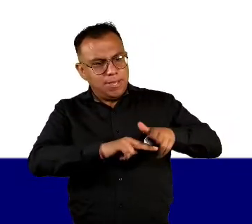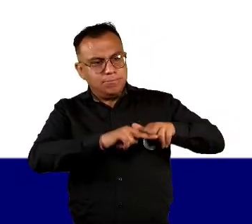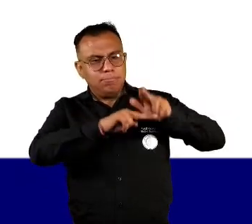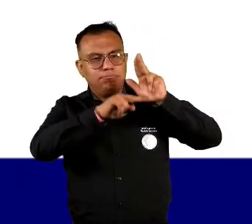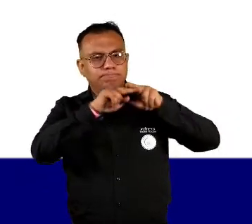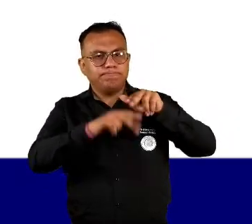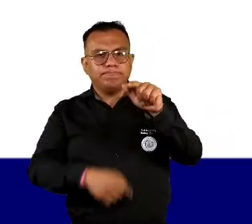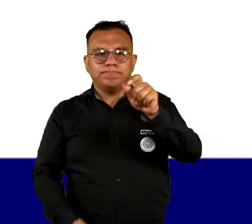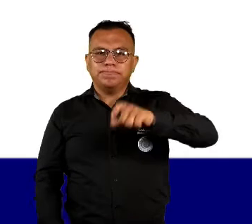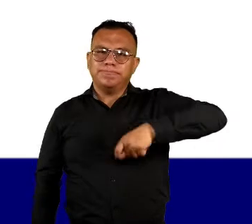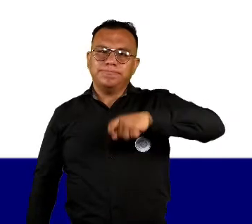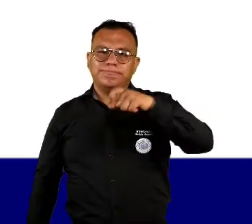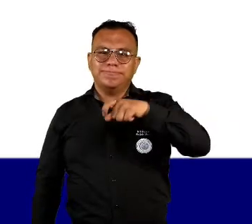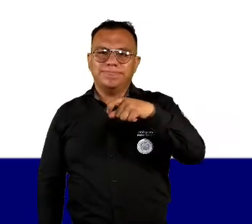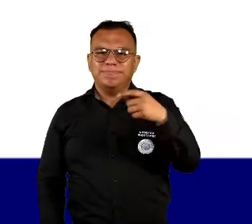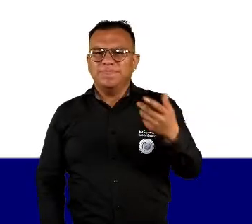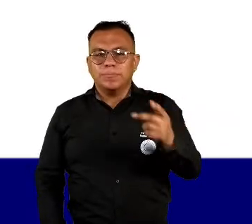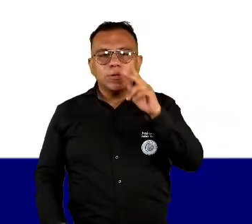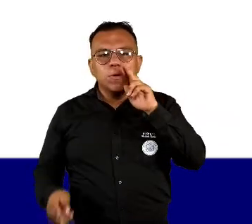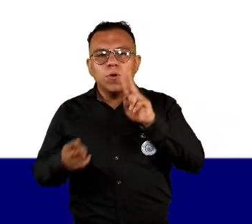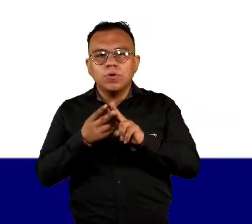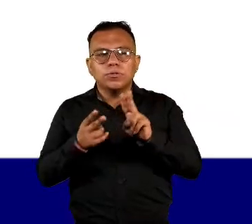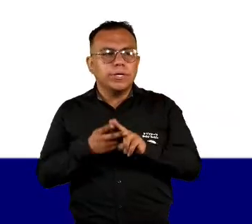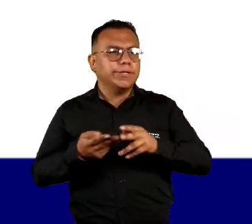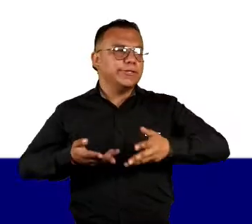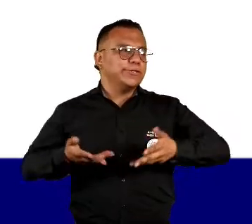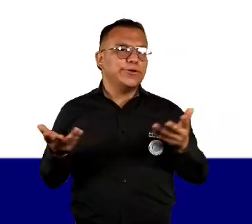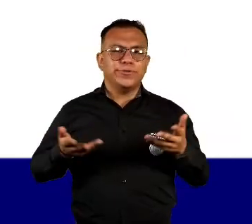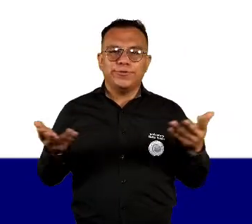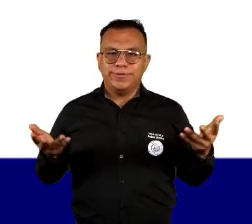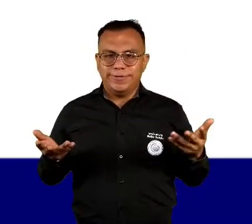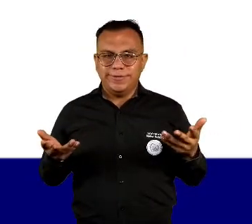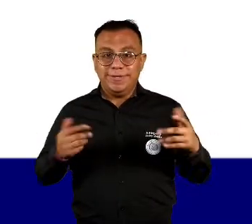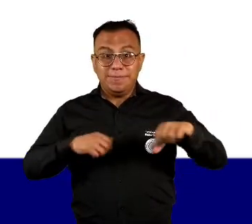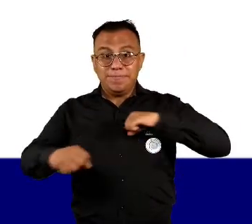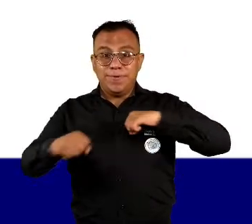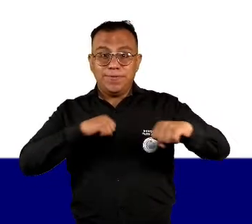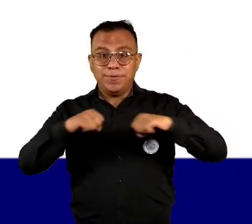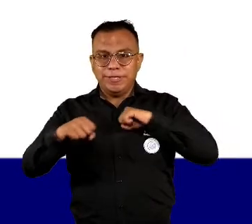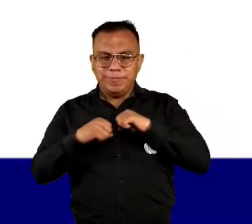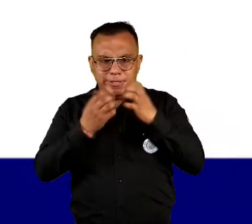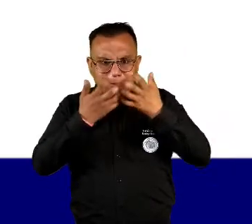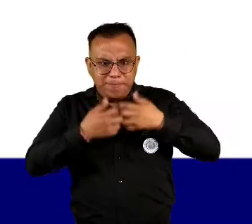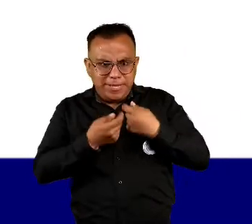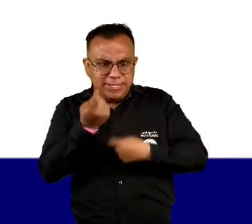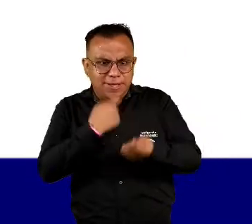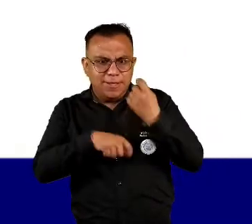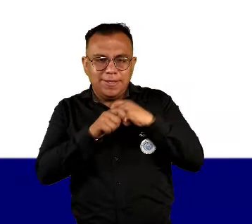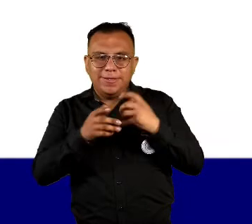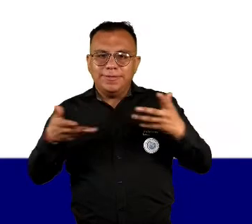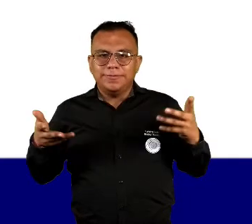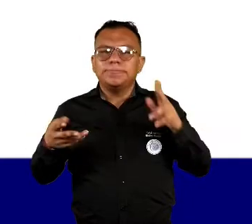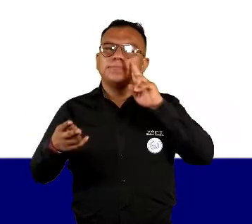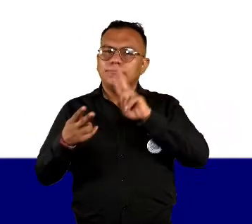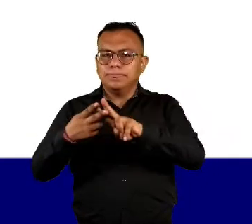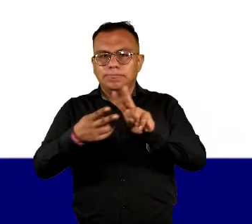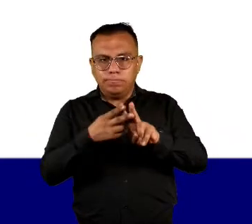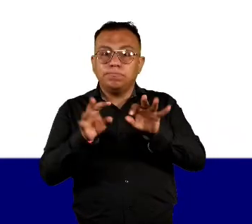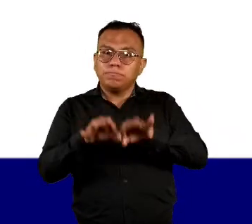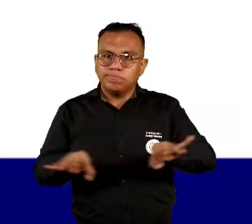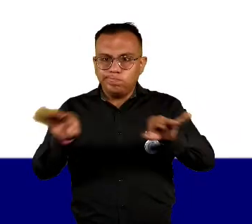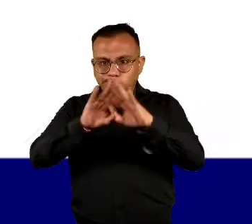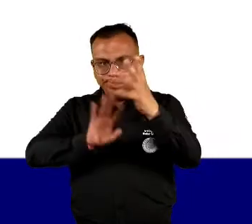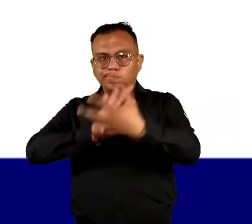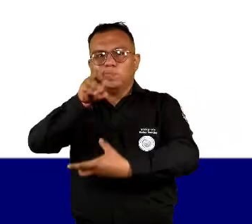necesita conocer De dónde se mueve el dinero de la industria para eso hay que conocer la industria